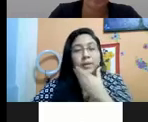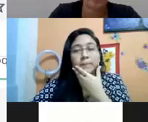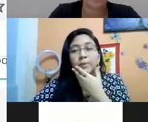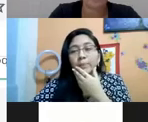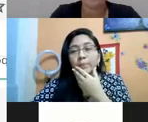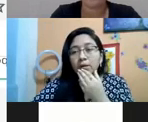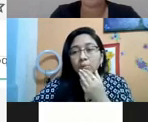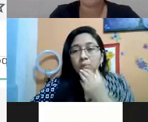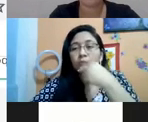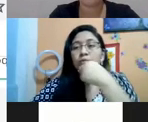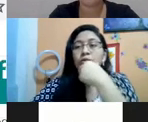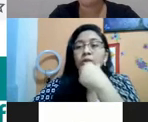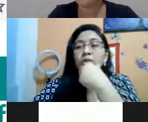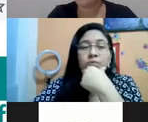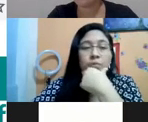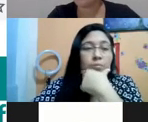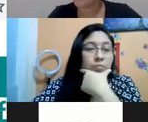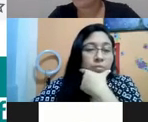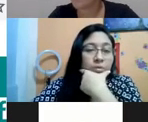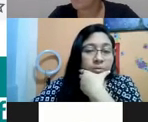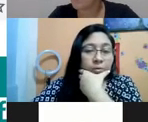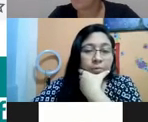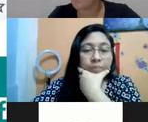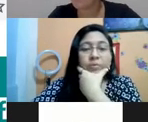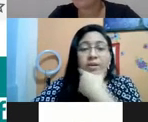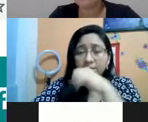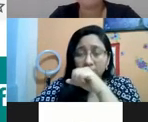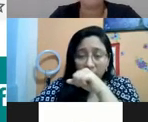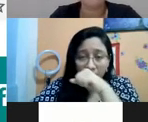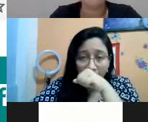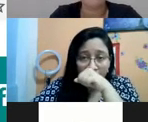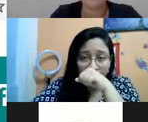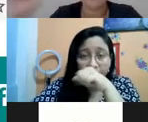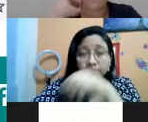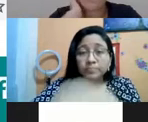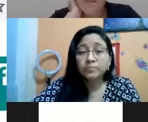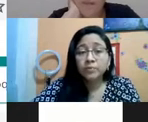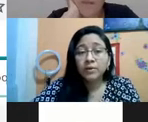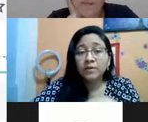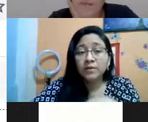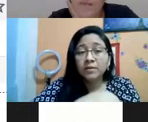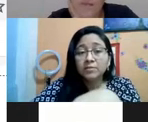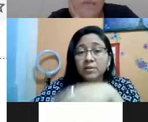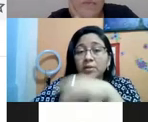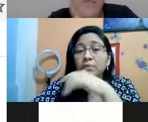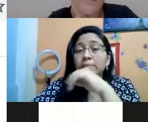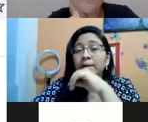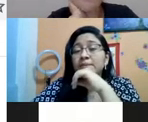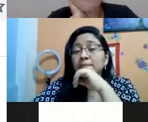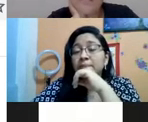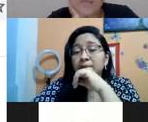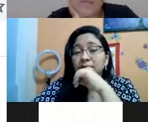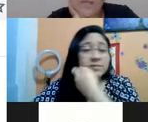Por ejemplo, miren, aquí hay un curso que hizo un grupo de estudiantes donde está guión